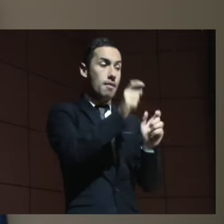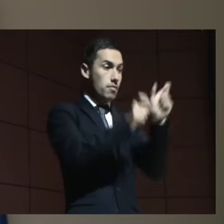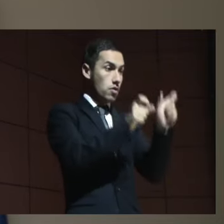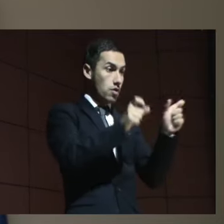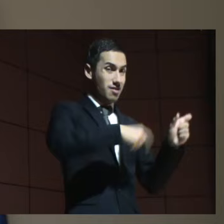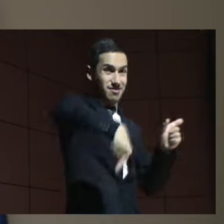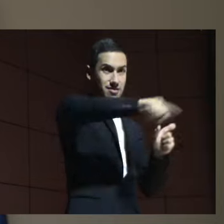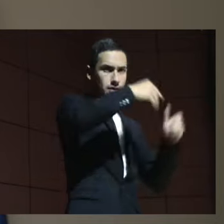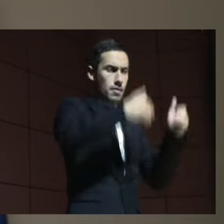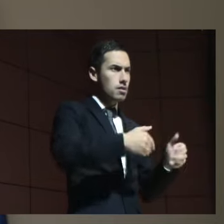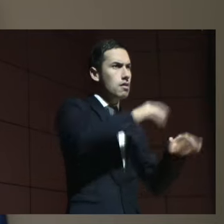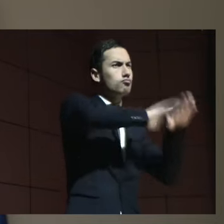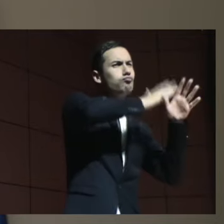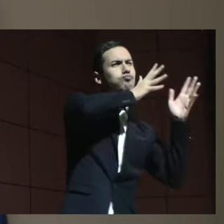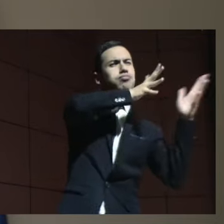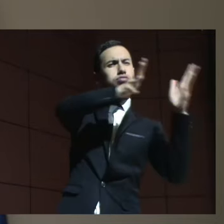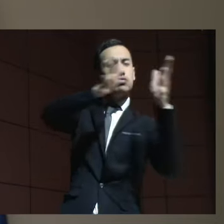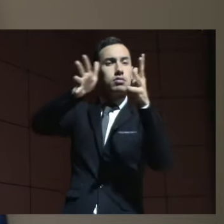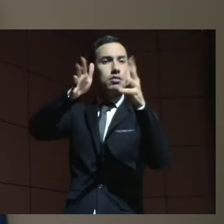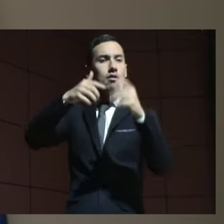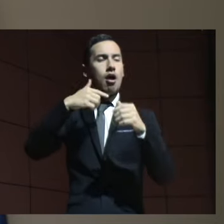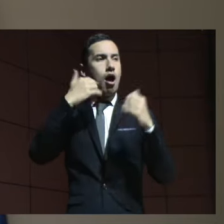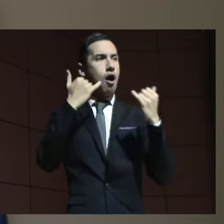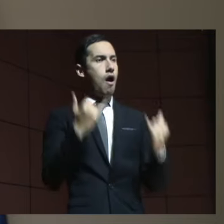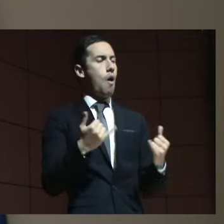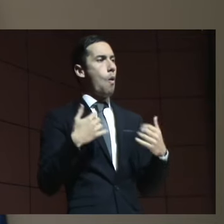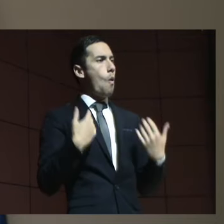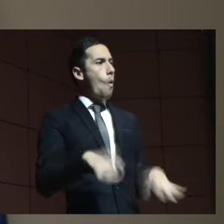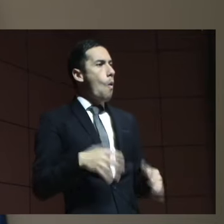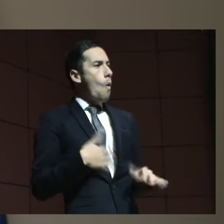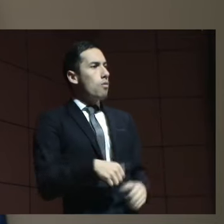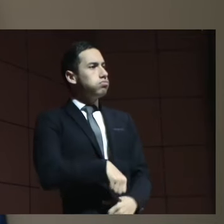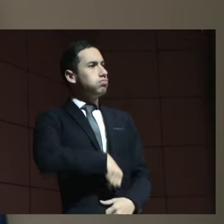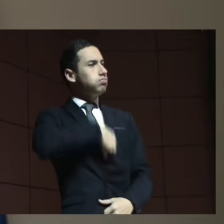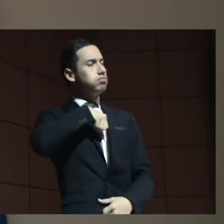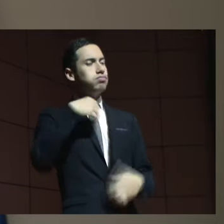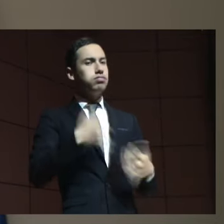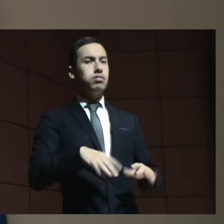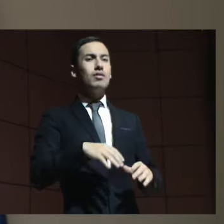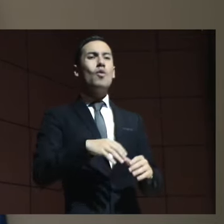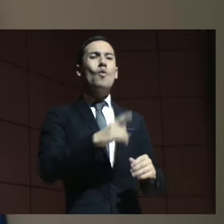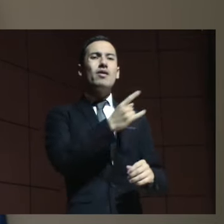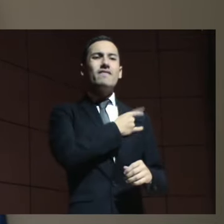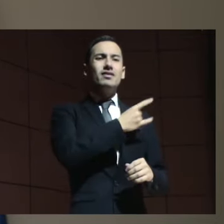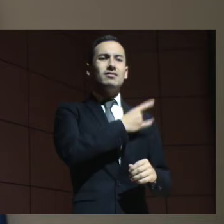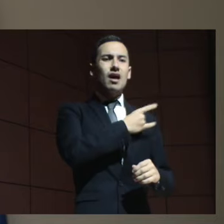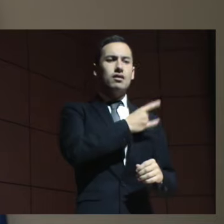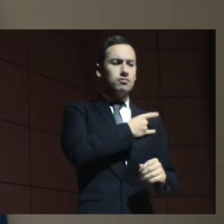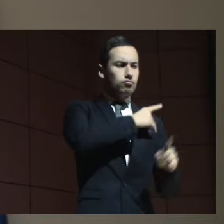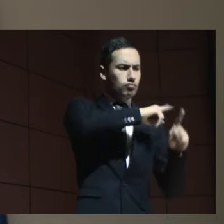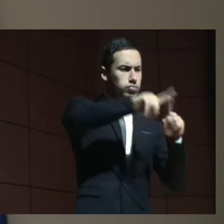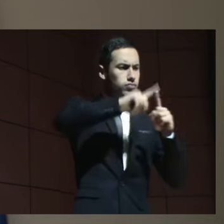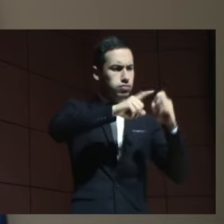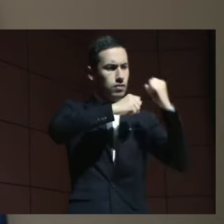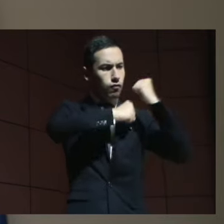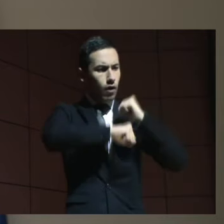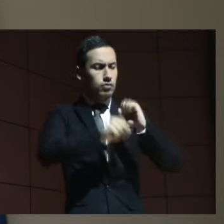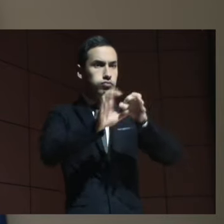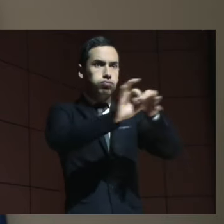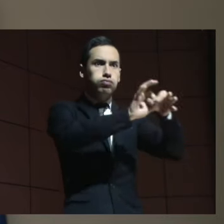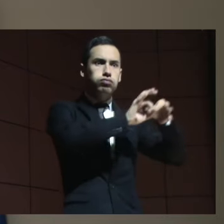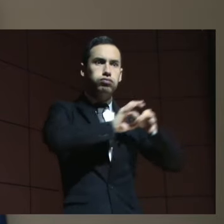sobre derechos de las personas con discapacidad. Y nos llena de honor ver cuál es el esfuerzo que todas las